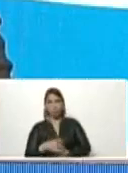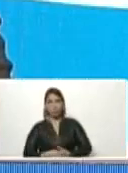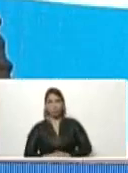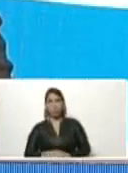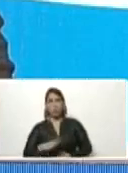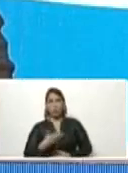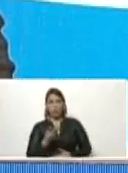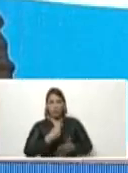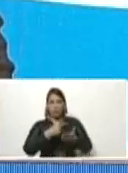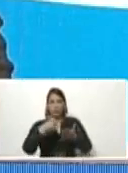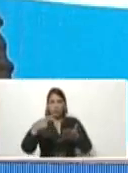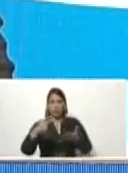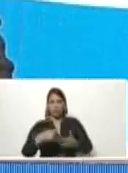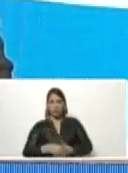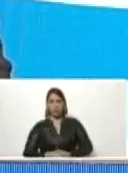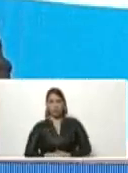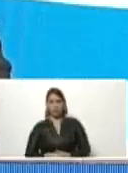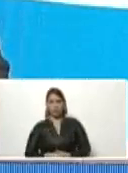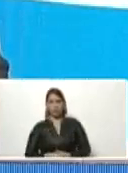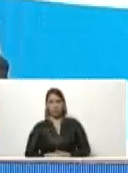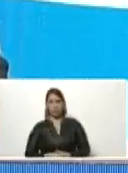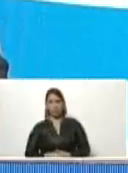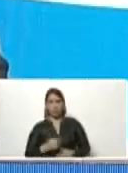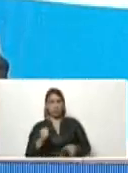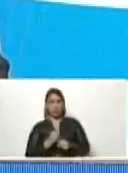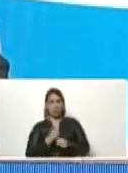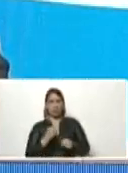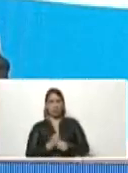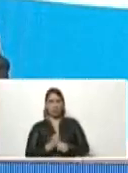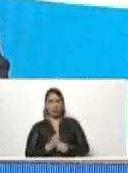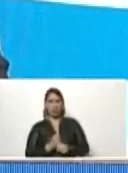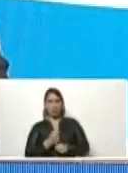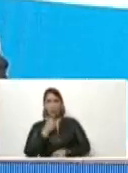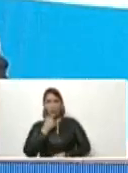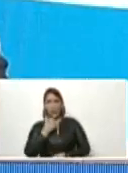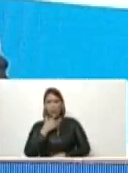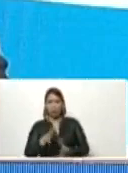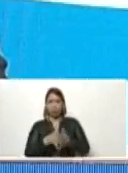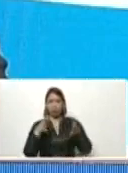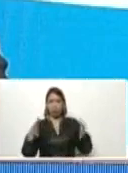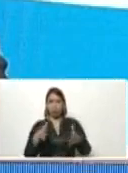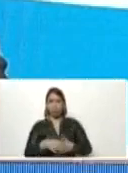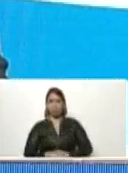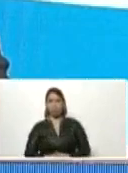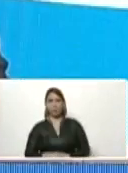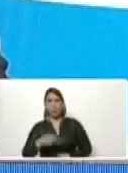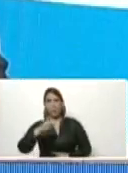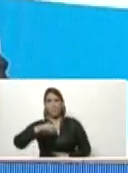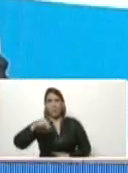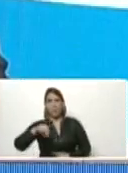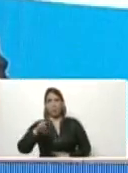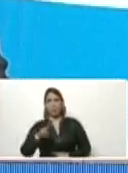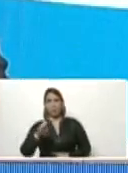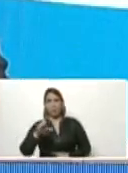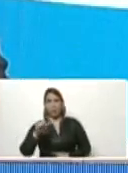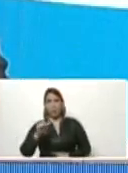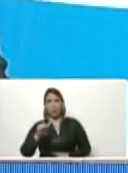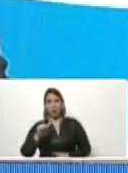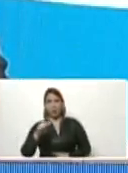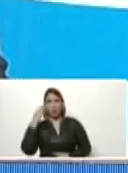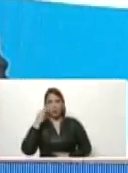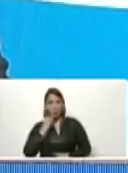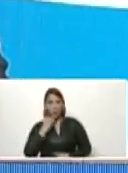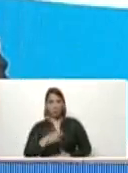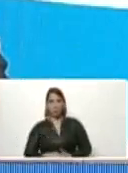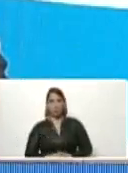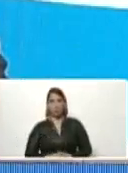podría escribir una obra de amor tan grande como la de Manuela y Simón, nuestra Manuela y